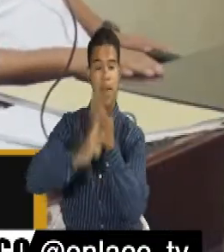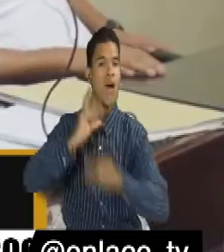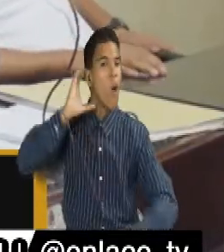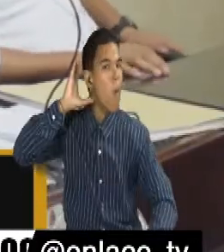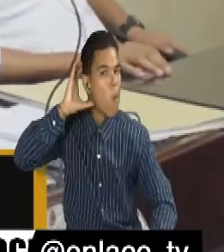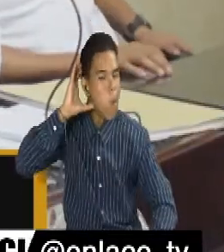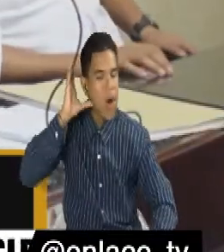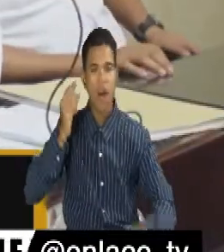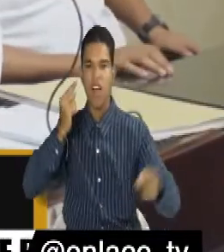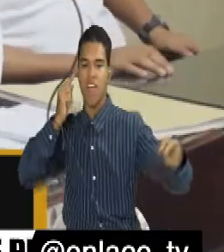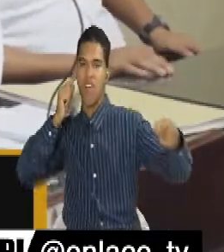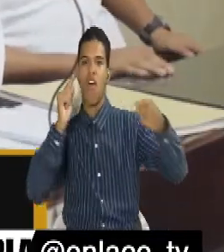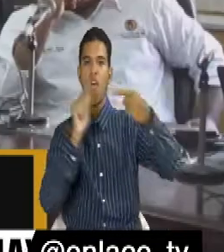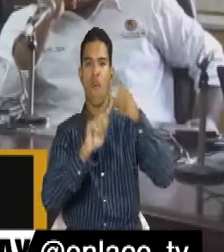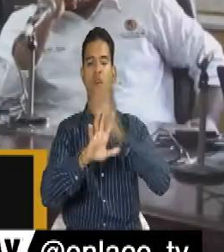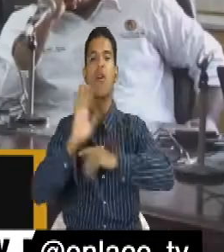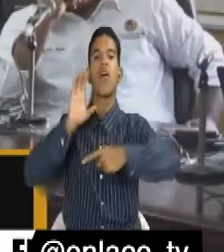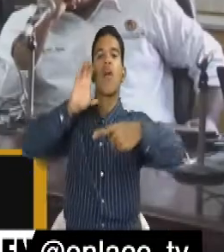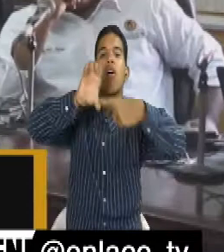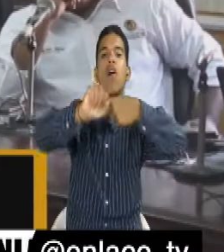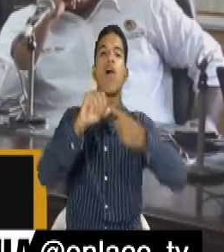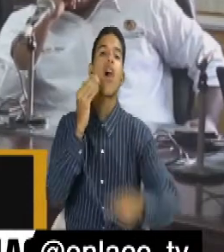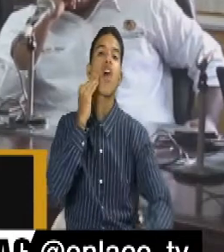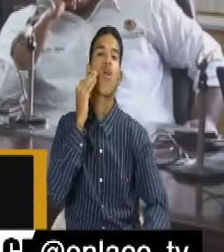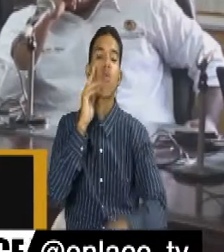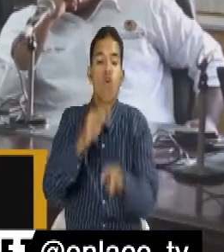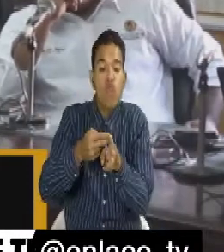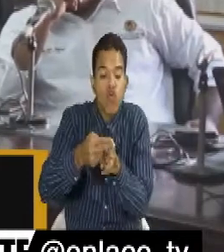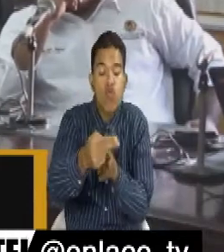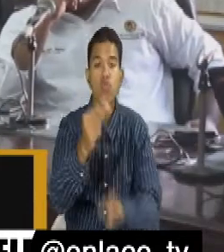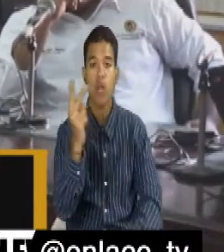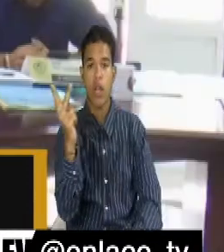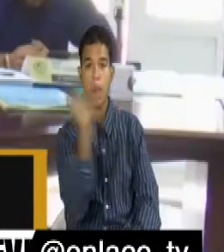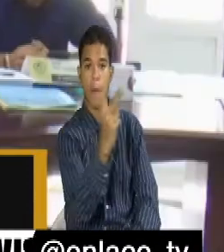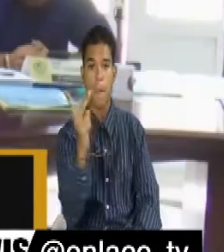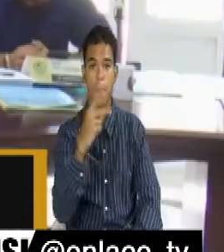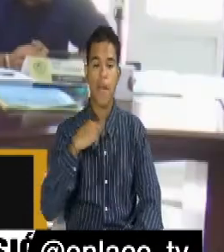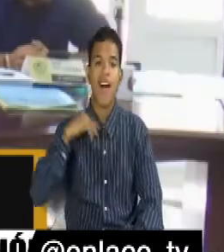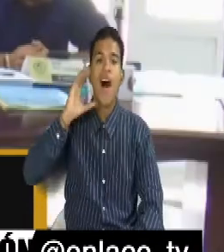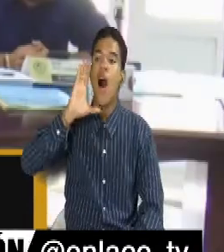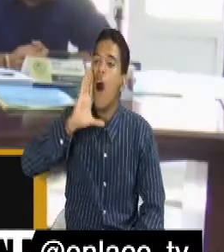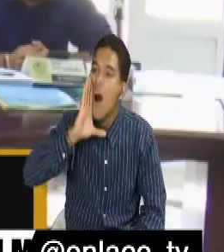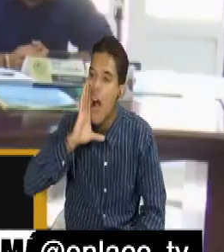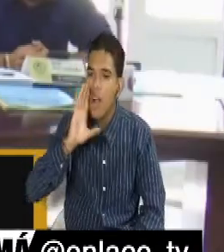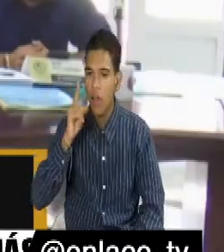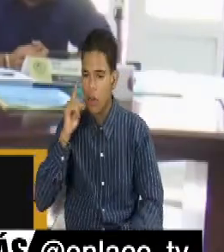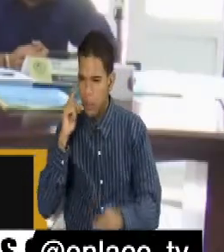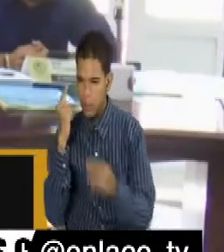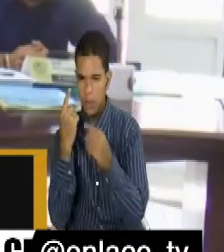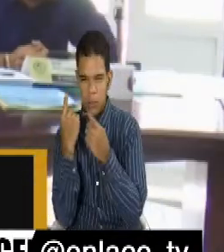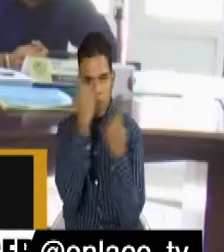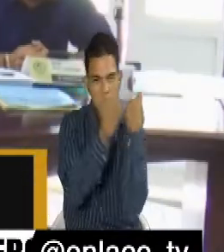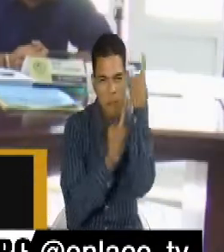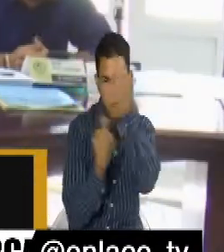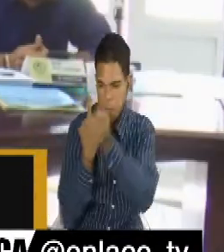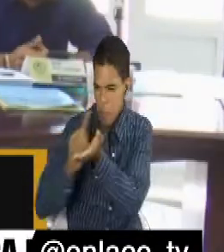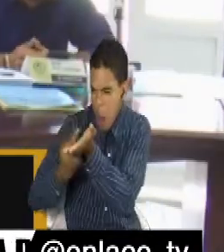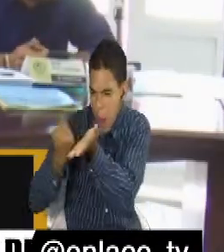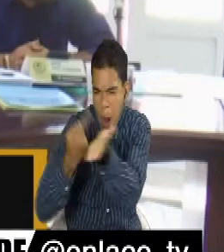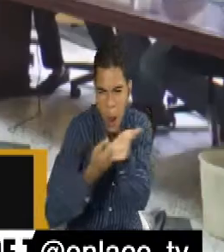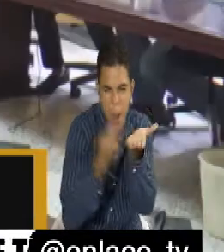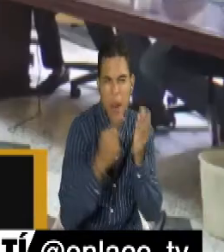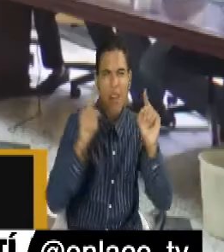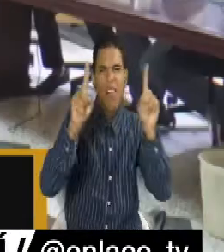para citar para el día viernes para la plenaria para discutir este tema tan importante para la ciudad.